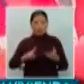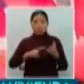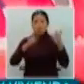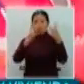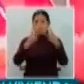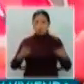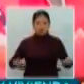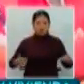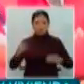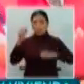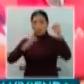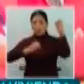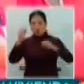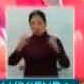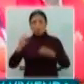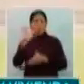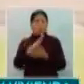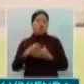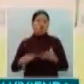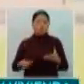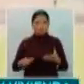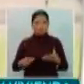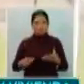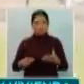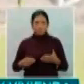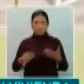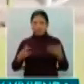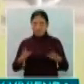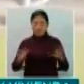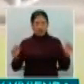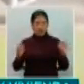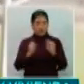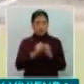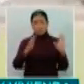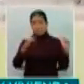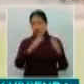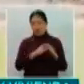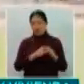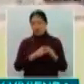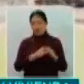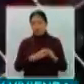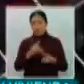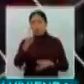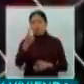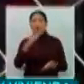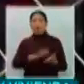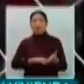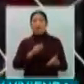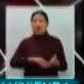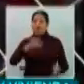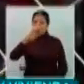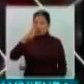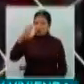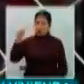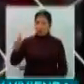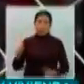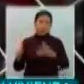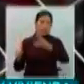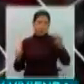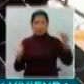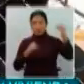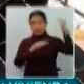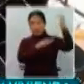Potosí, Oruro, Chuquisaca, conjuntamente con La Paz. Solamente nos falta Cochabamba y Santa Cruz. Nos